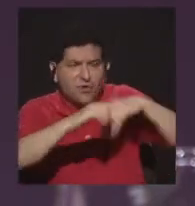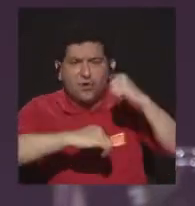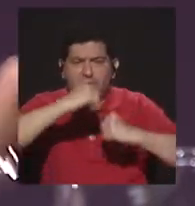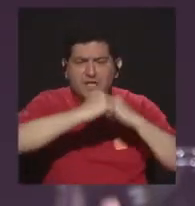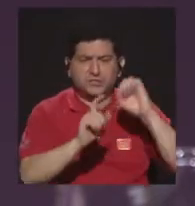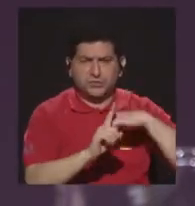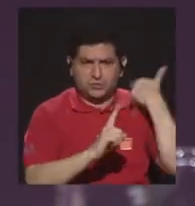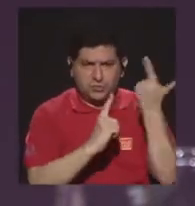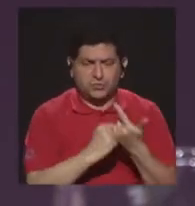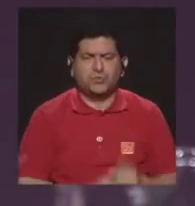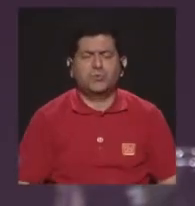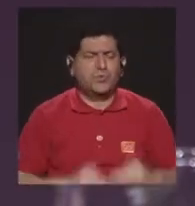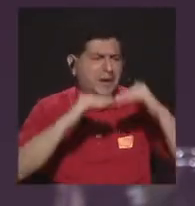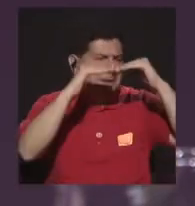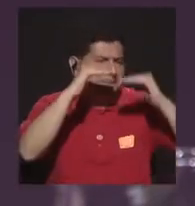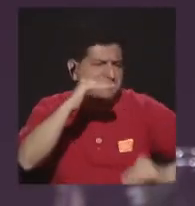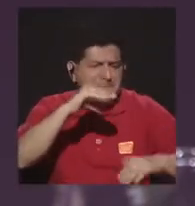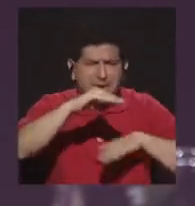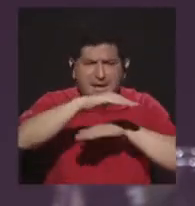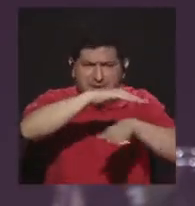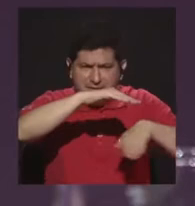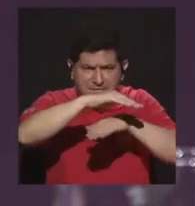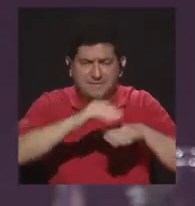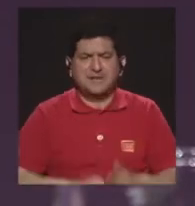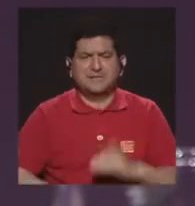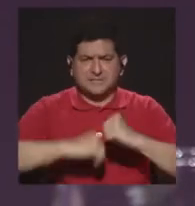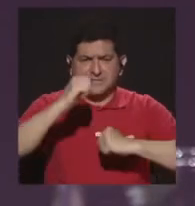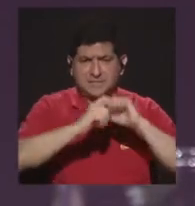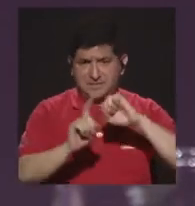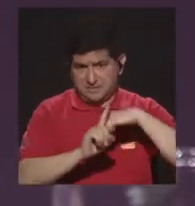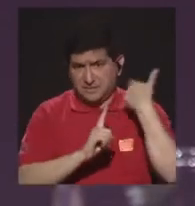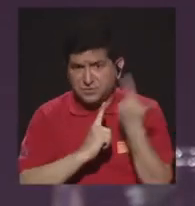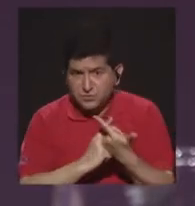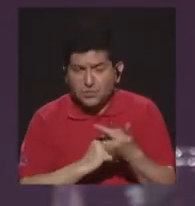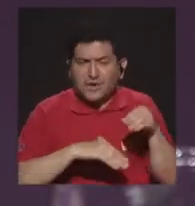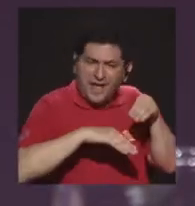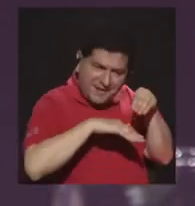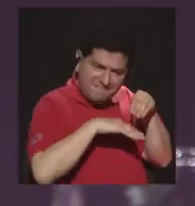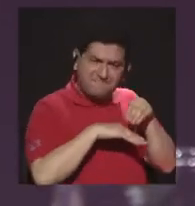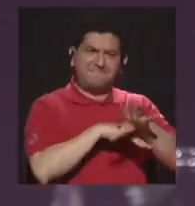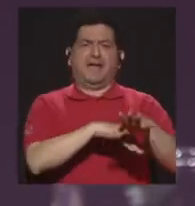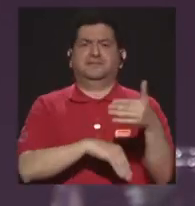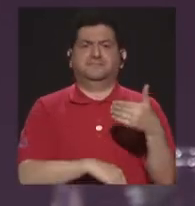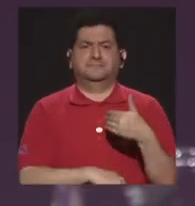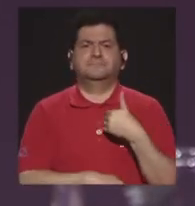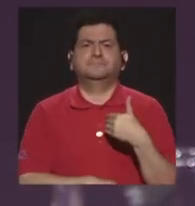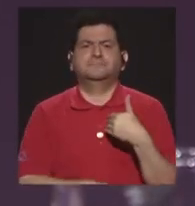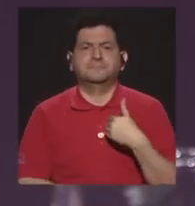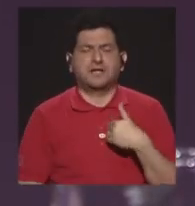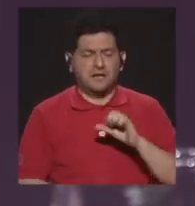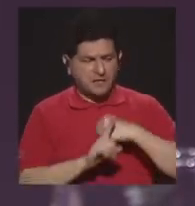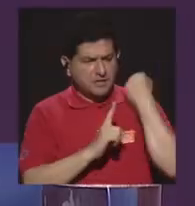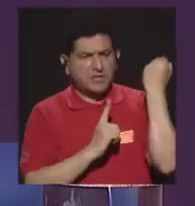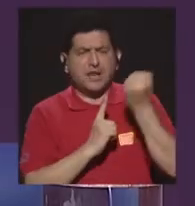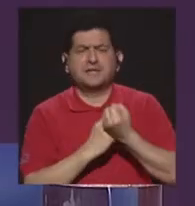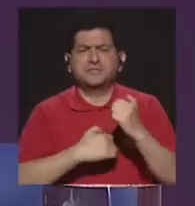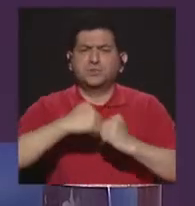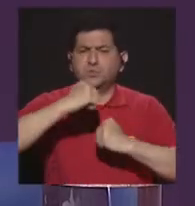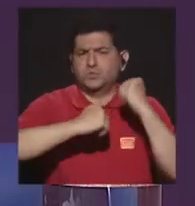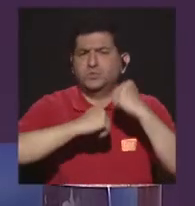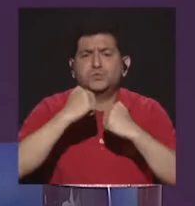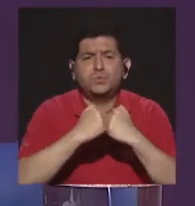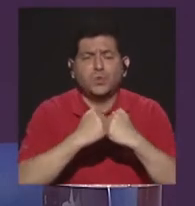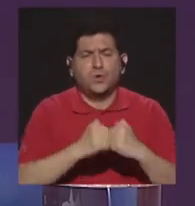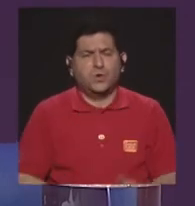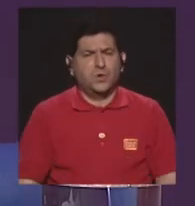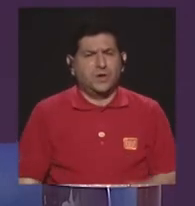estructura social, en la escala más baja de la estructura social, obviamente los efectos de estas condiciones estructurales